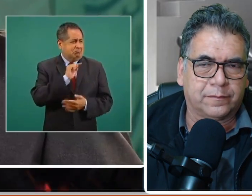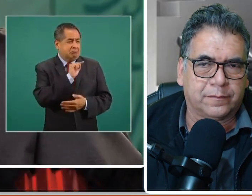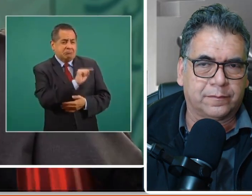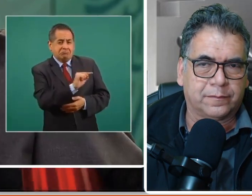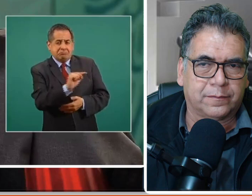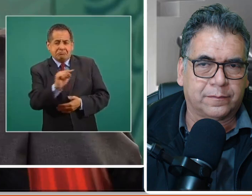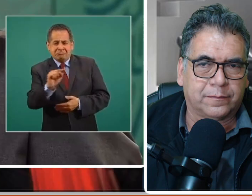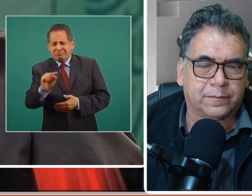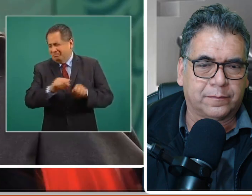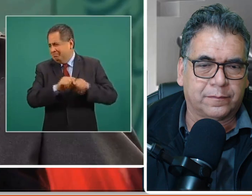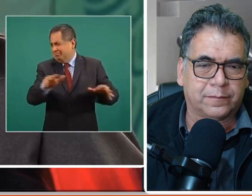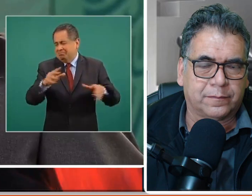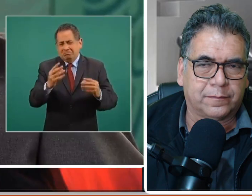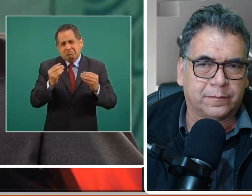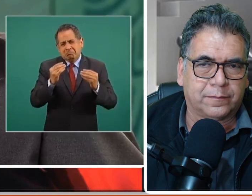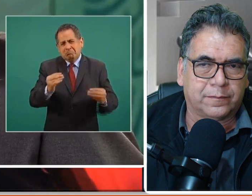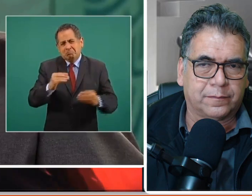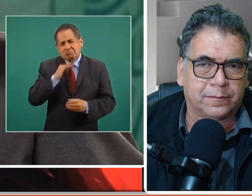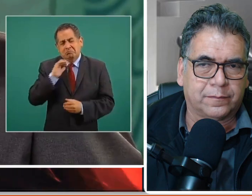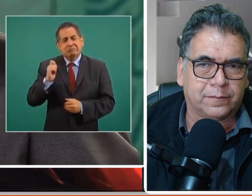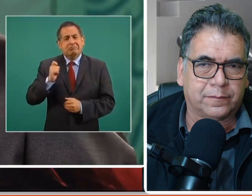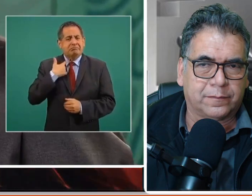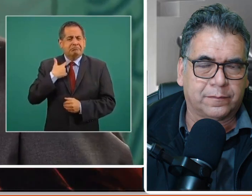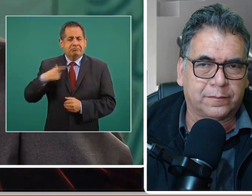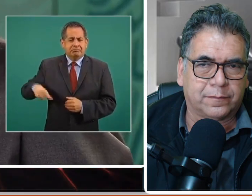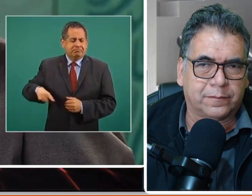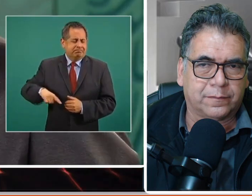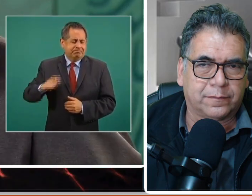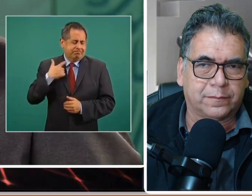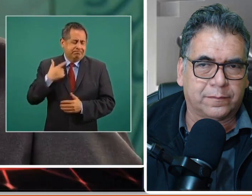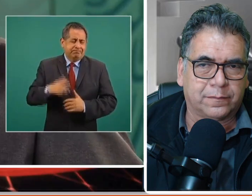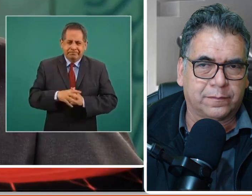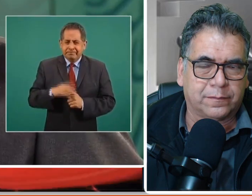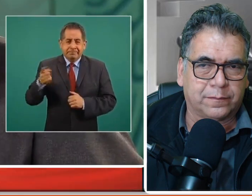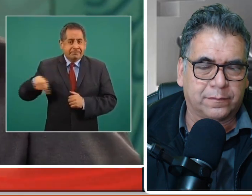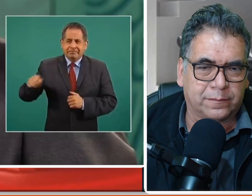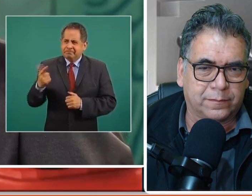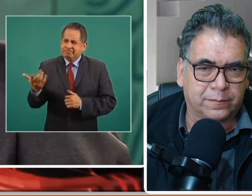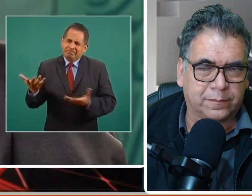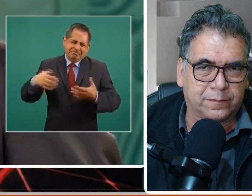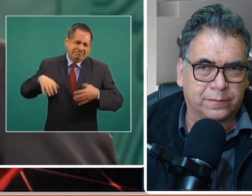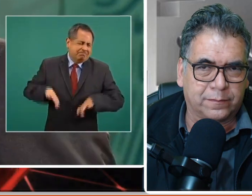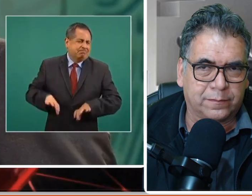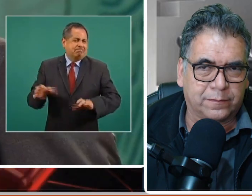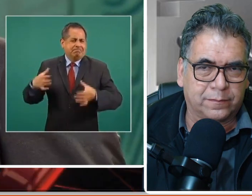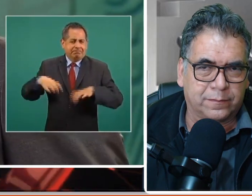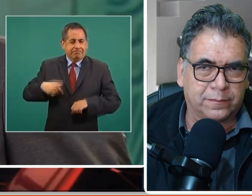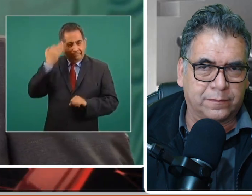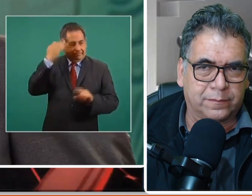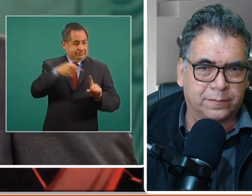por todo el gobierno. Se dedicaron a saquear durante el periodo